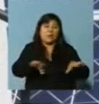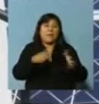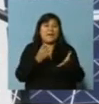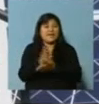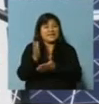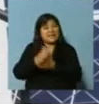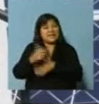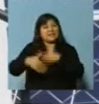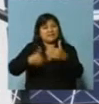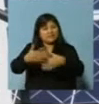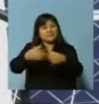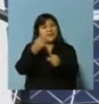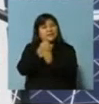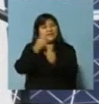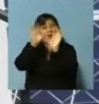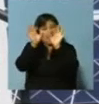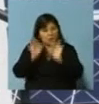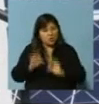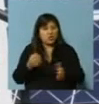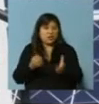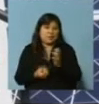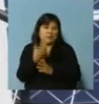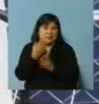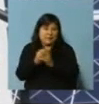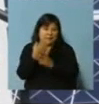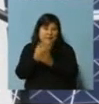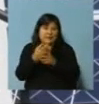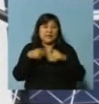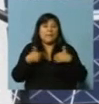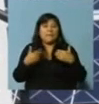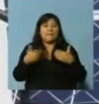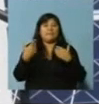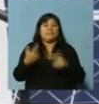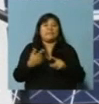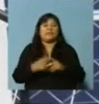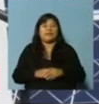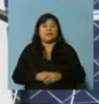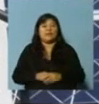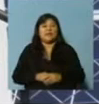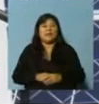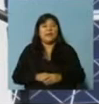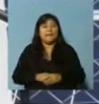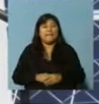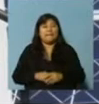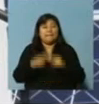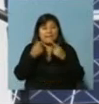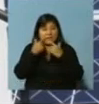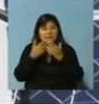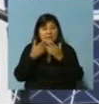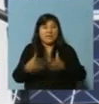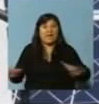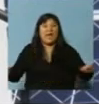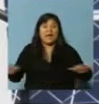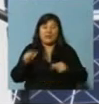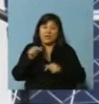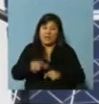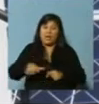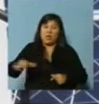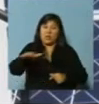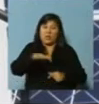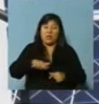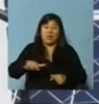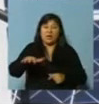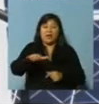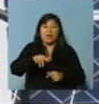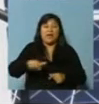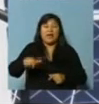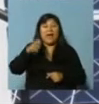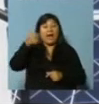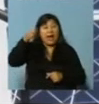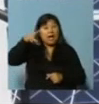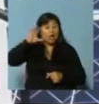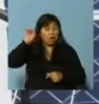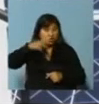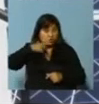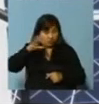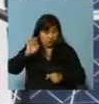a mediados de mayo estamos inaugurando el Angosto, que también